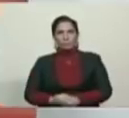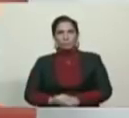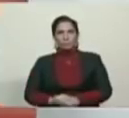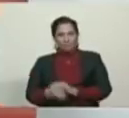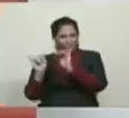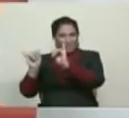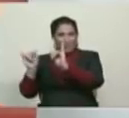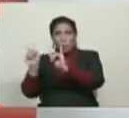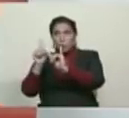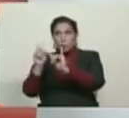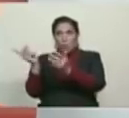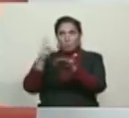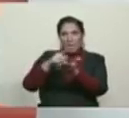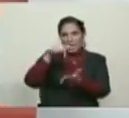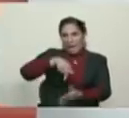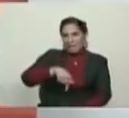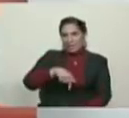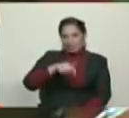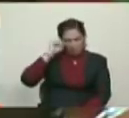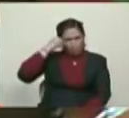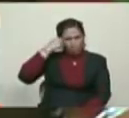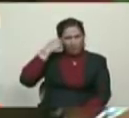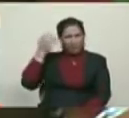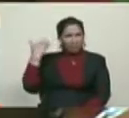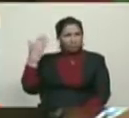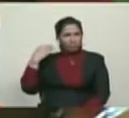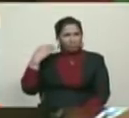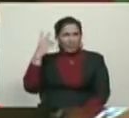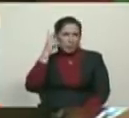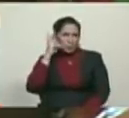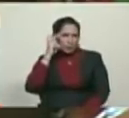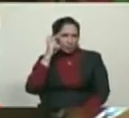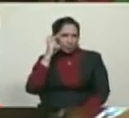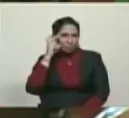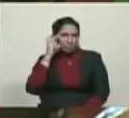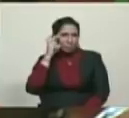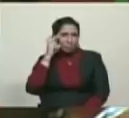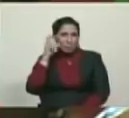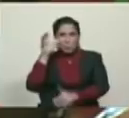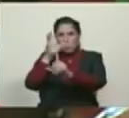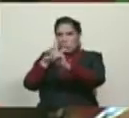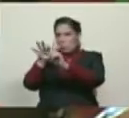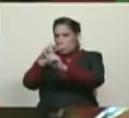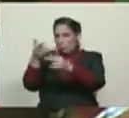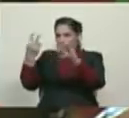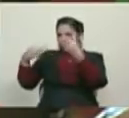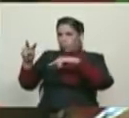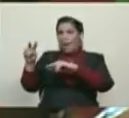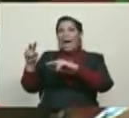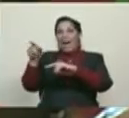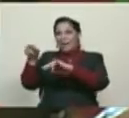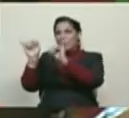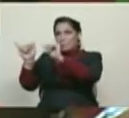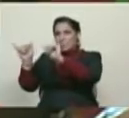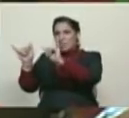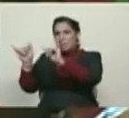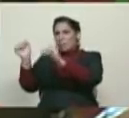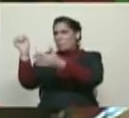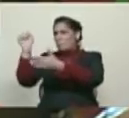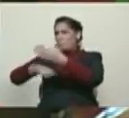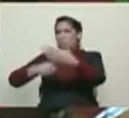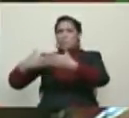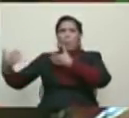No vengas para acá, mami. ¿Recuerdan aquello? Los shows mediáticos que ellos son capaces de montar y no les importa